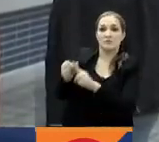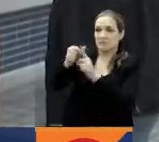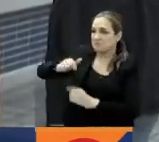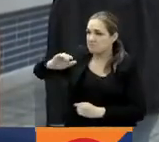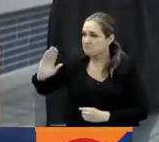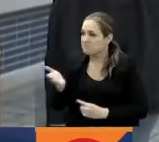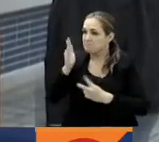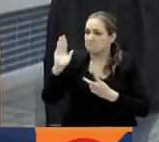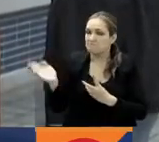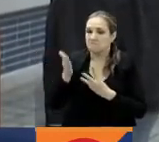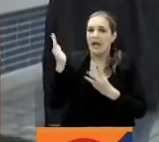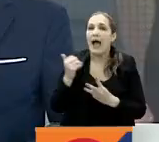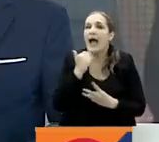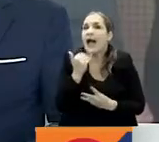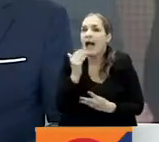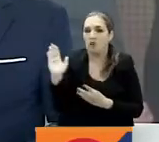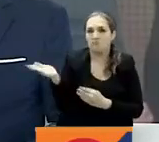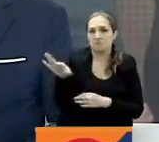dar asomos de ceder.